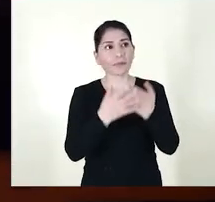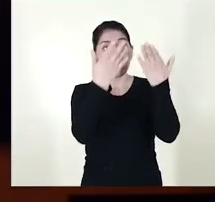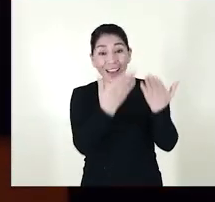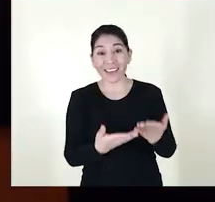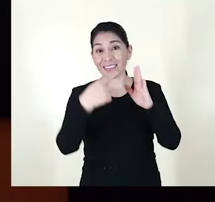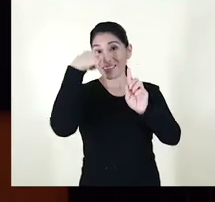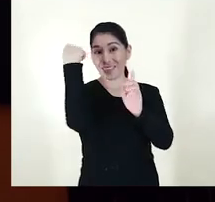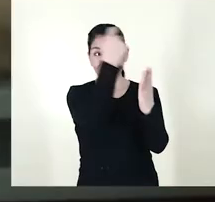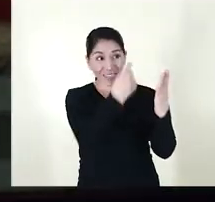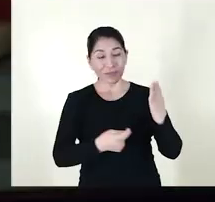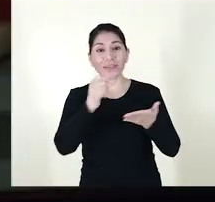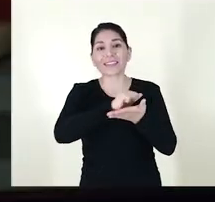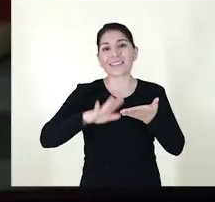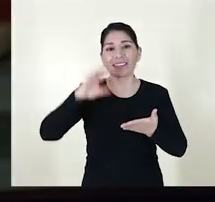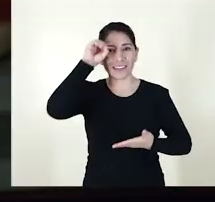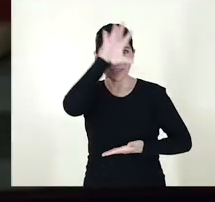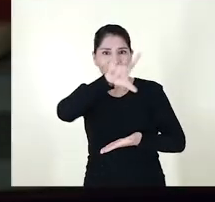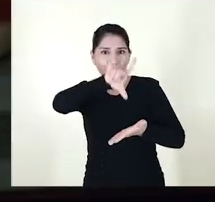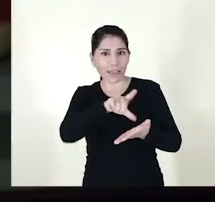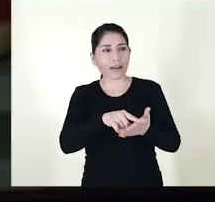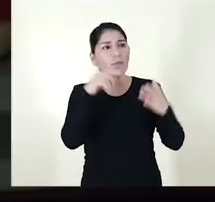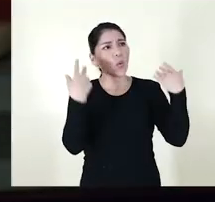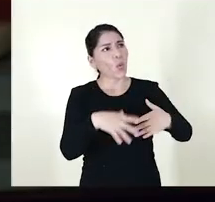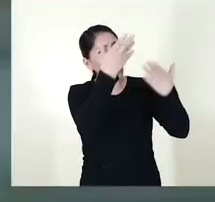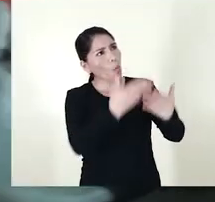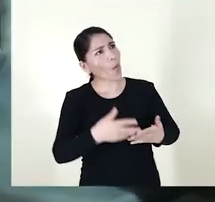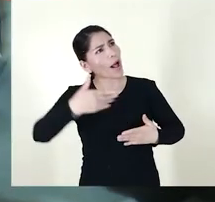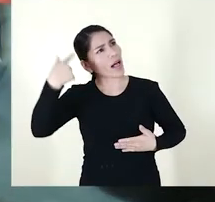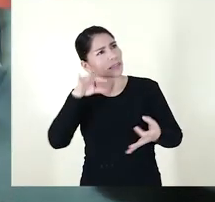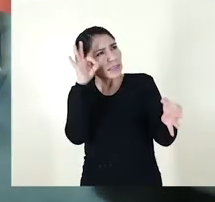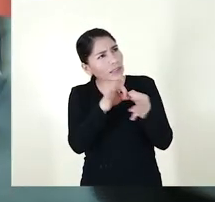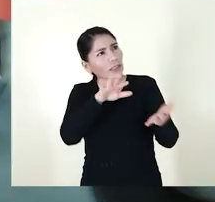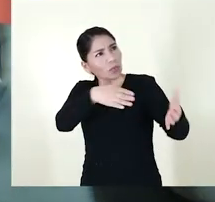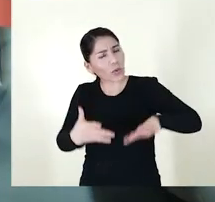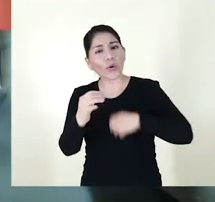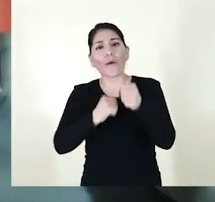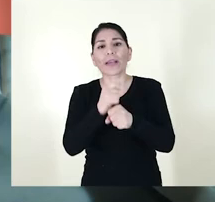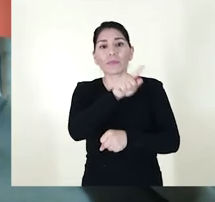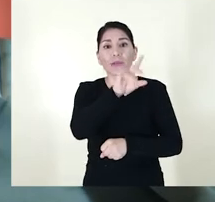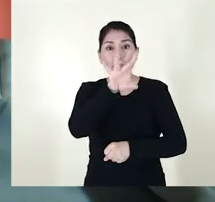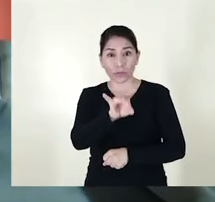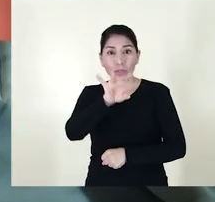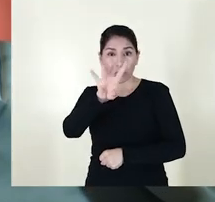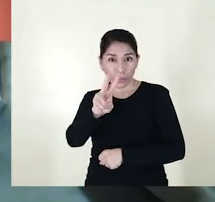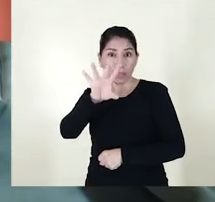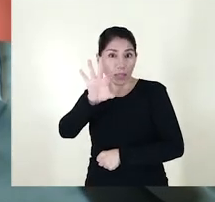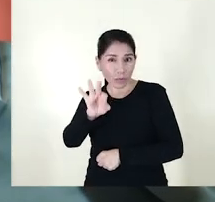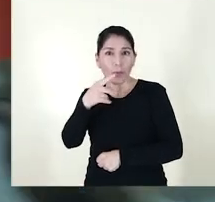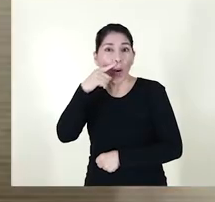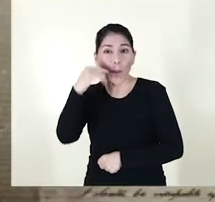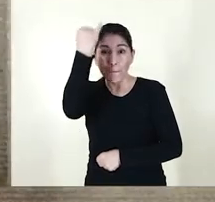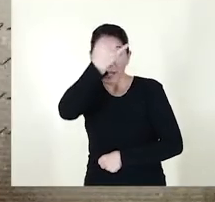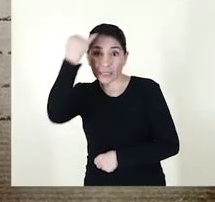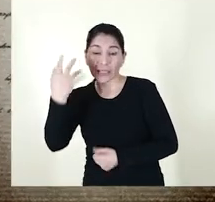joya escultórica. Es esta escultura de Santa Rosa de Lima en éxtasis místico en el momento de su muerte, hecha en